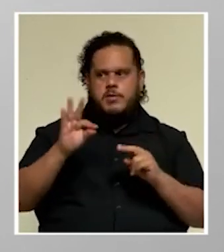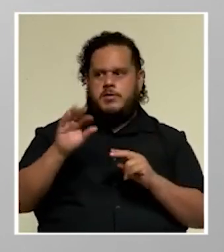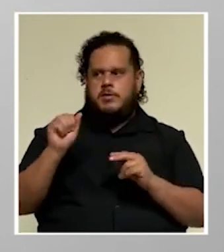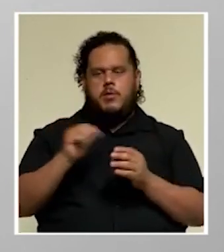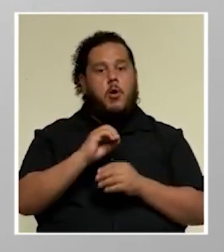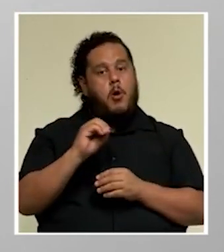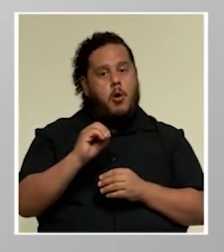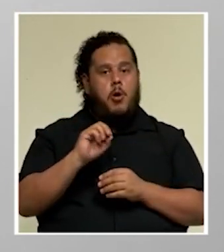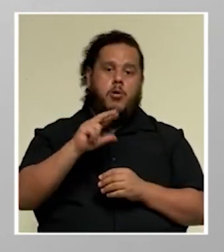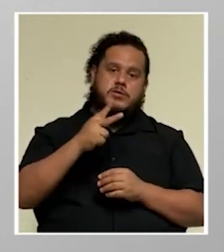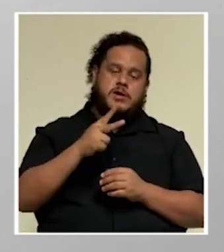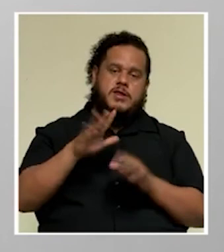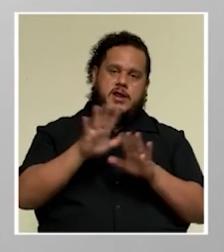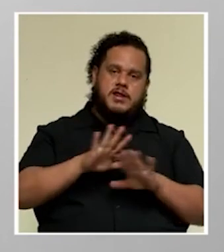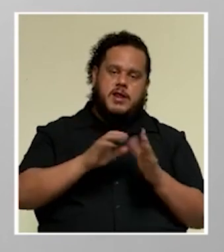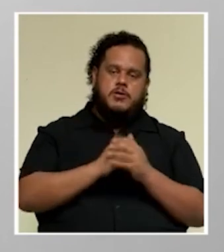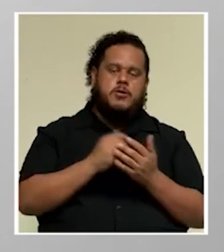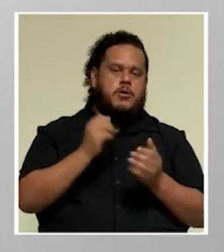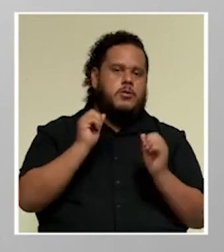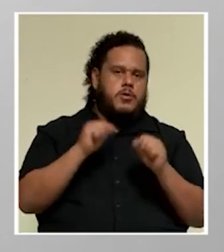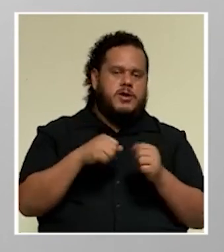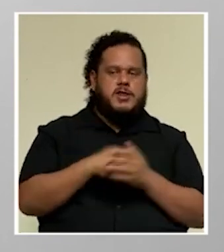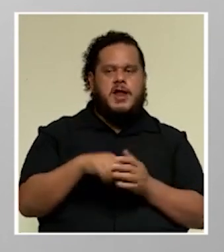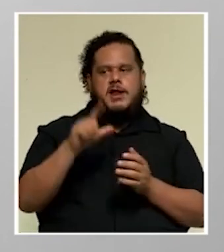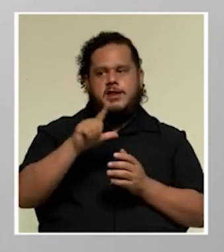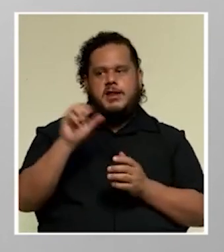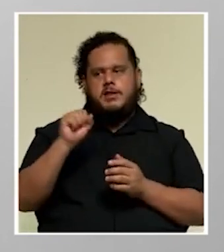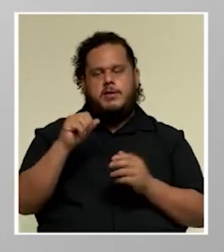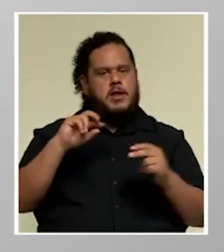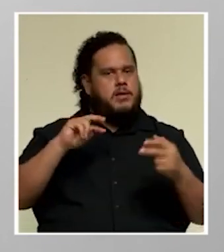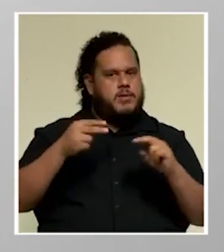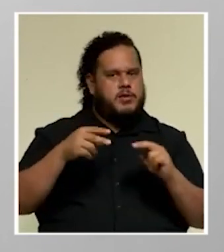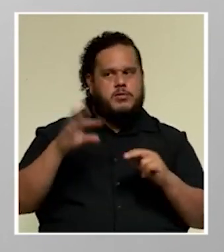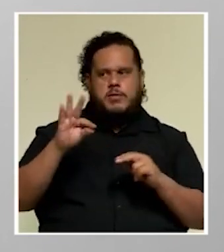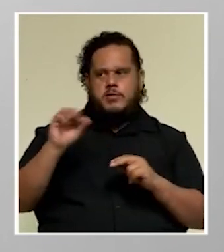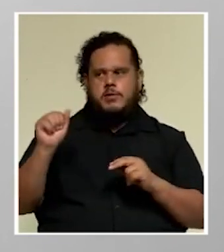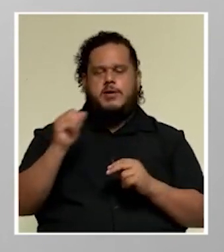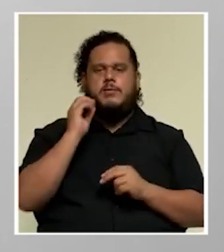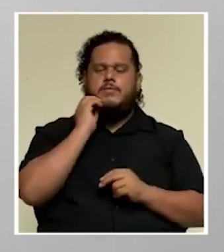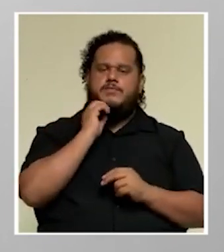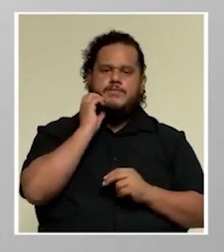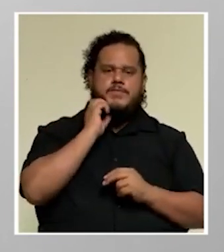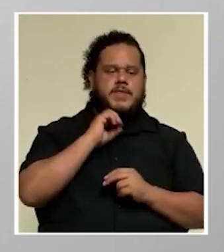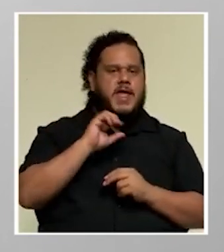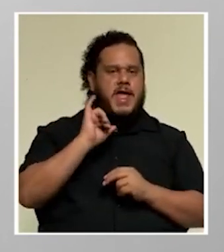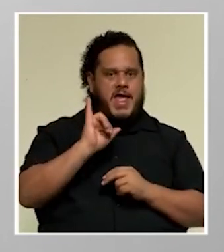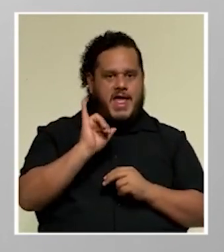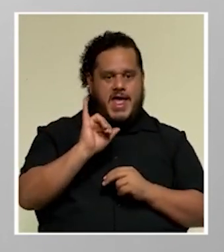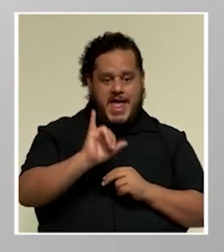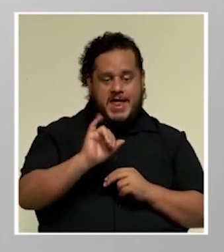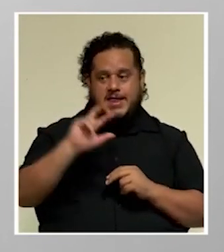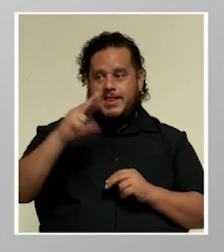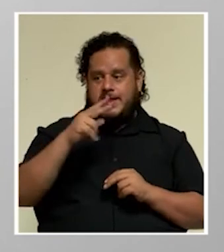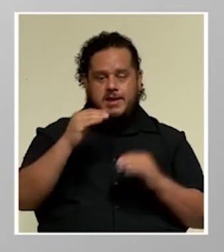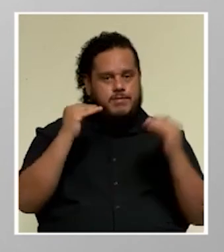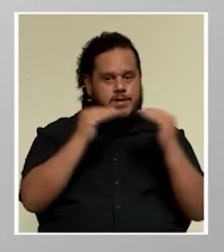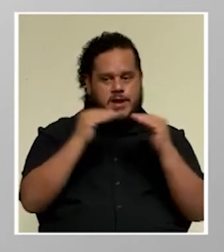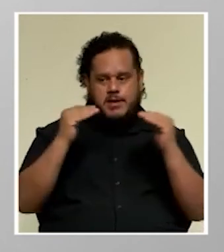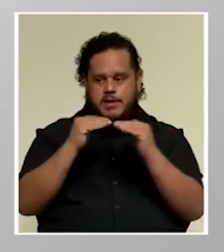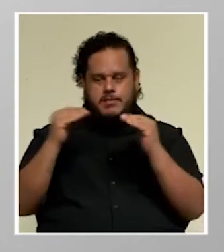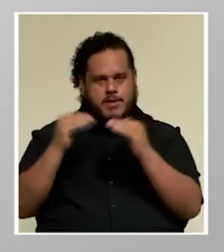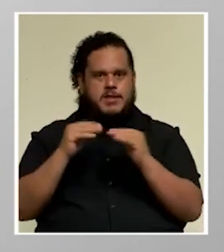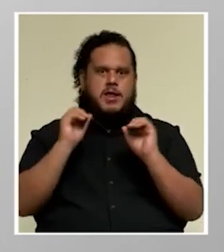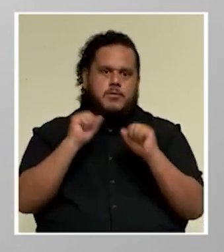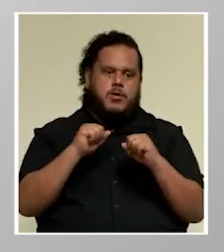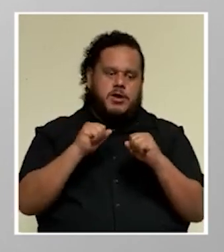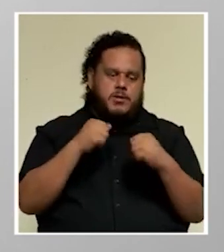bien incluso un tercer escenario en donde podría estar Linet Saborío versus Fabricio Alvarado. Ese triple empate nos permite hacer esa aseveración de que